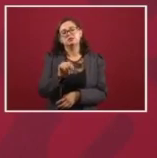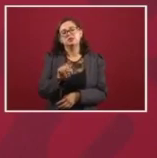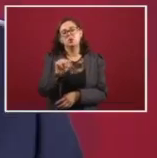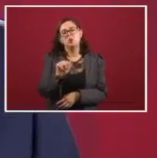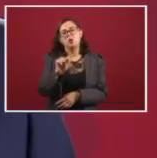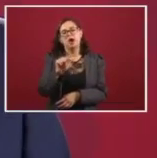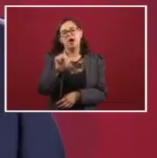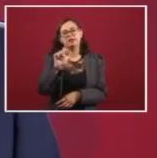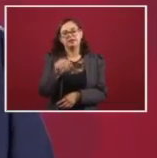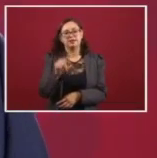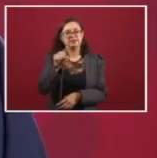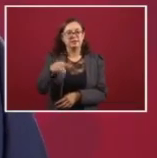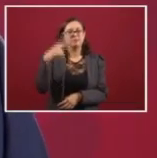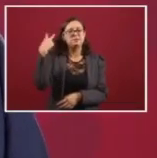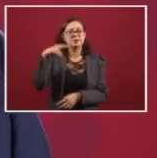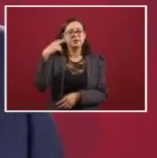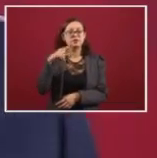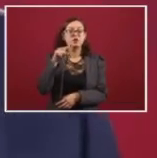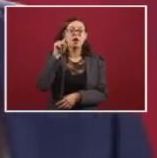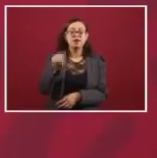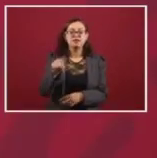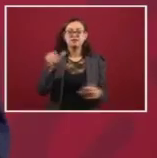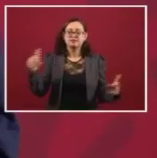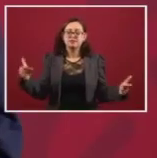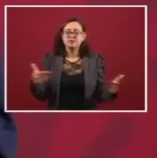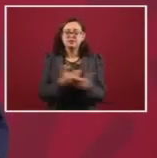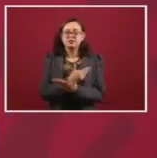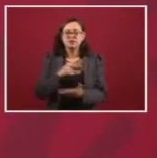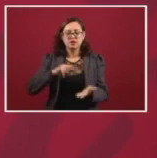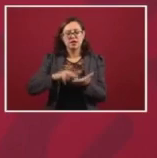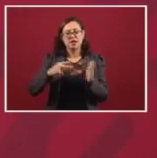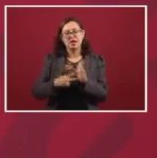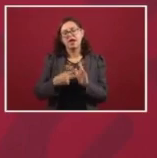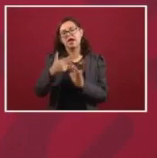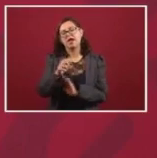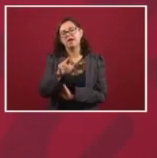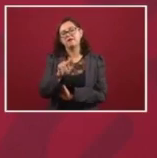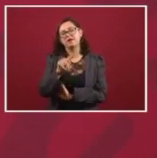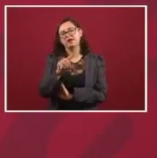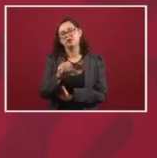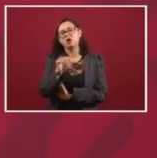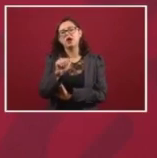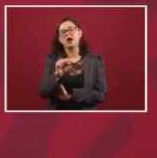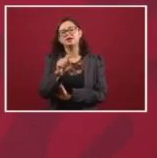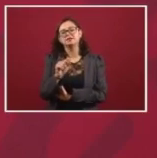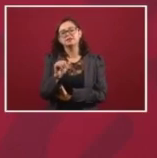es un municipio de Veracruz. Ahí nació el ingeniero Berto Castillo.